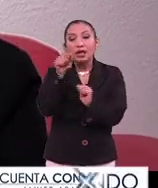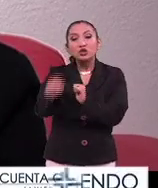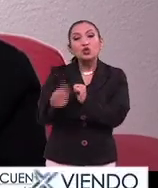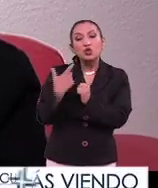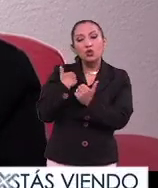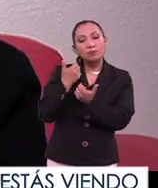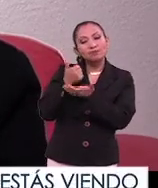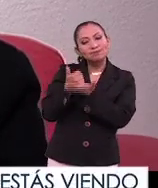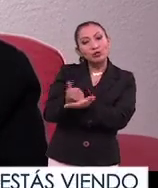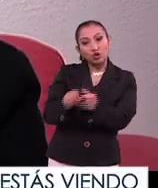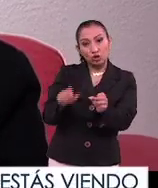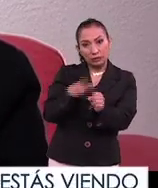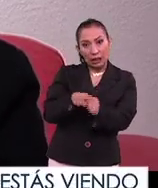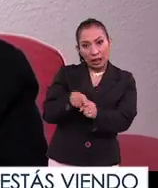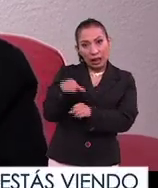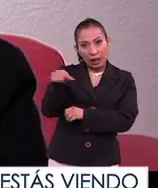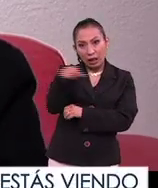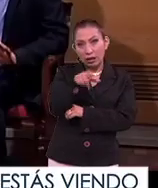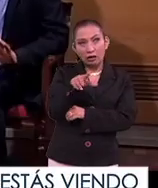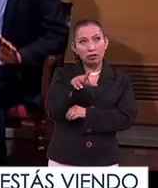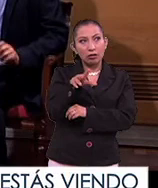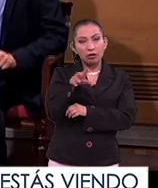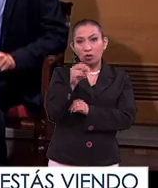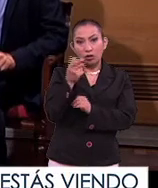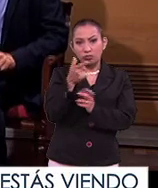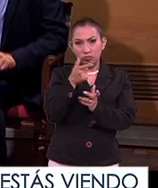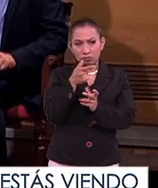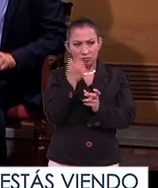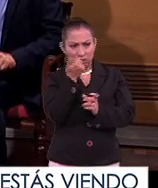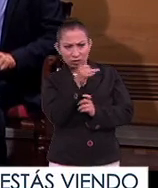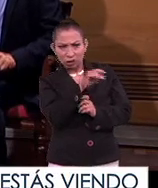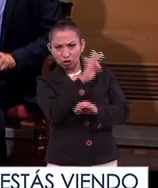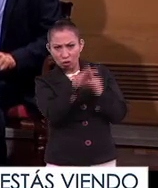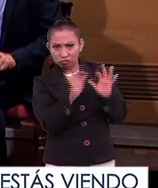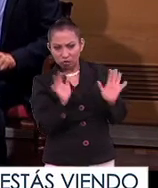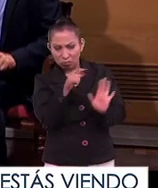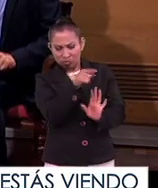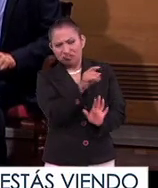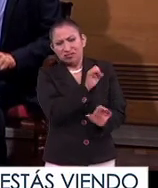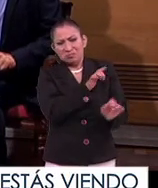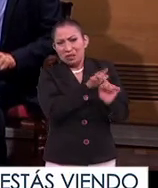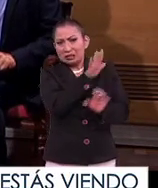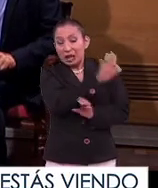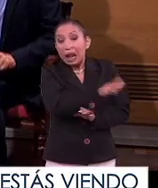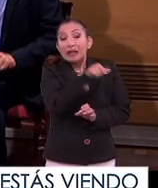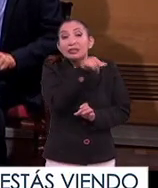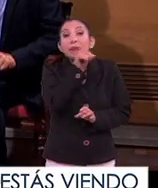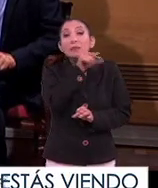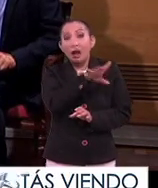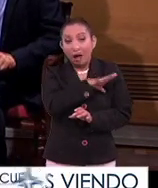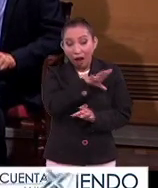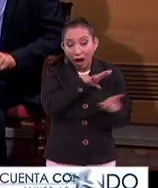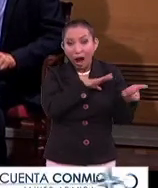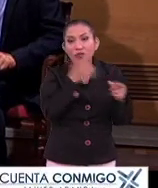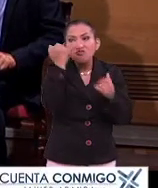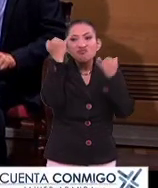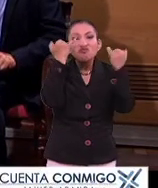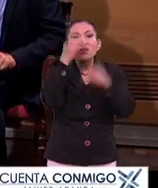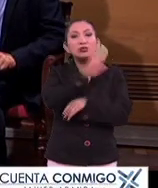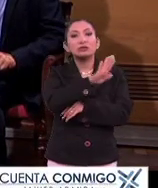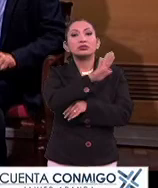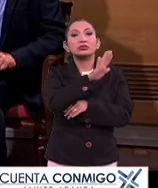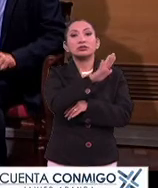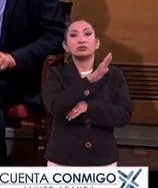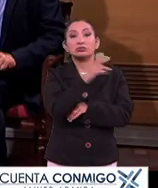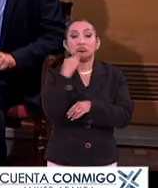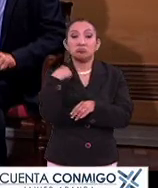su compromiso social, ¿no? Que no es común, tampoco. No, para nada. Ahí también hay una creación